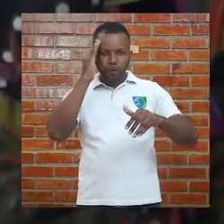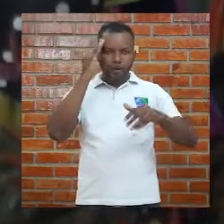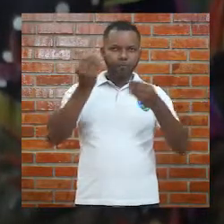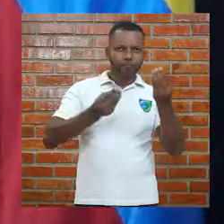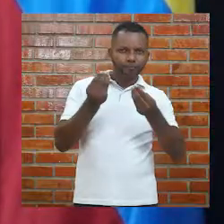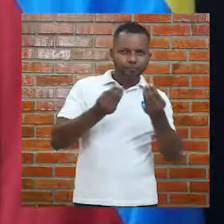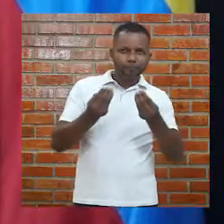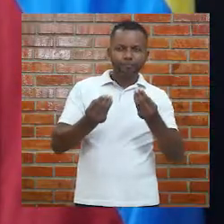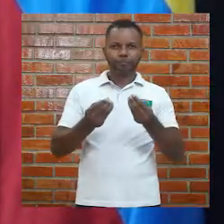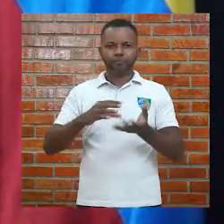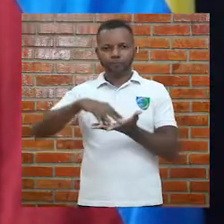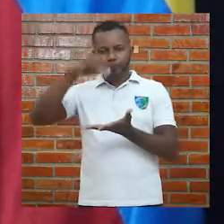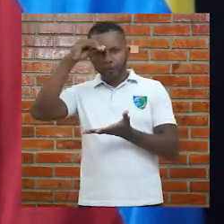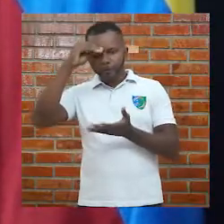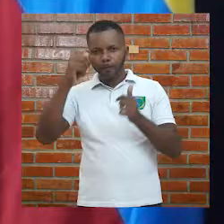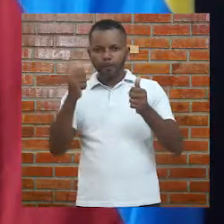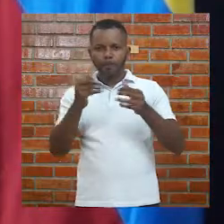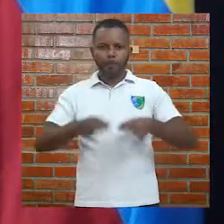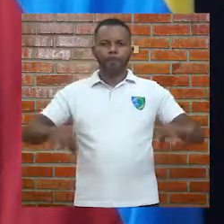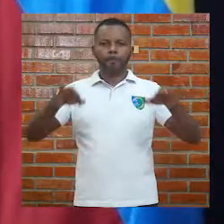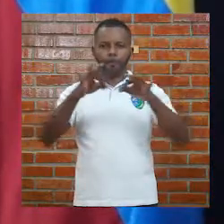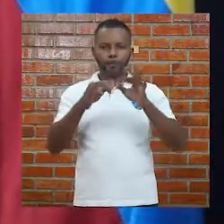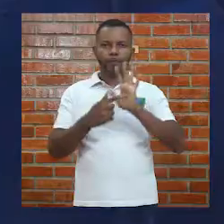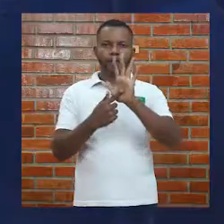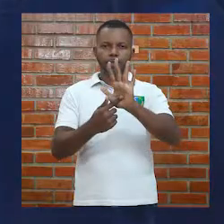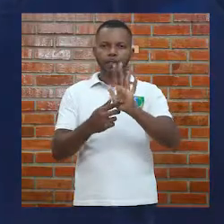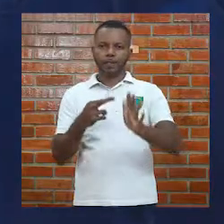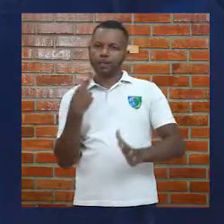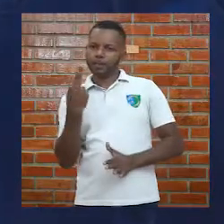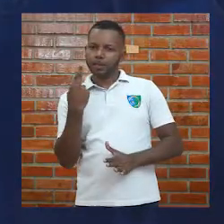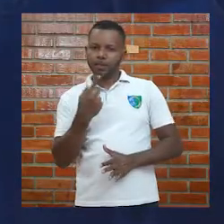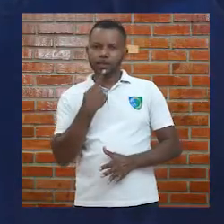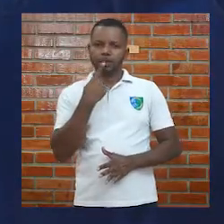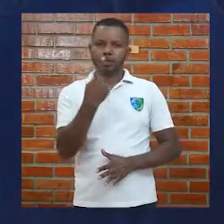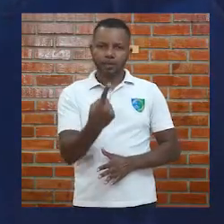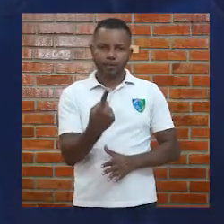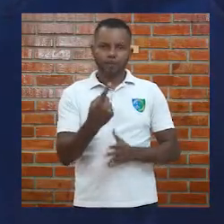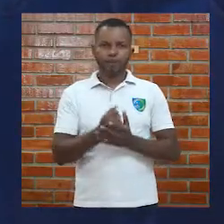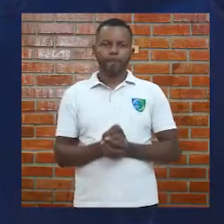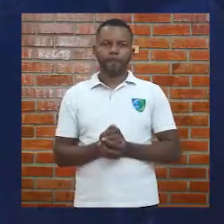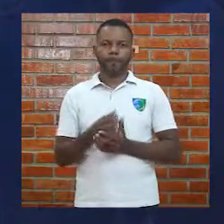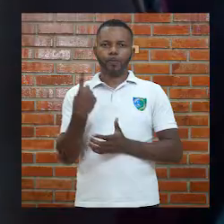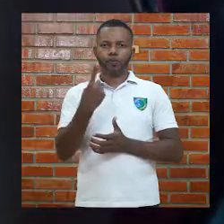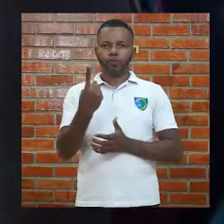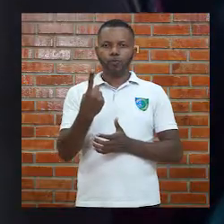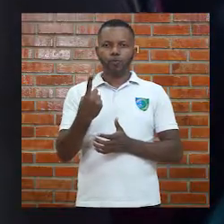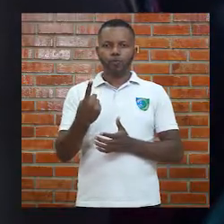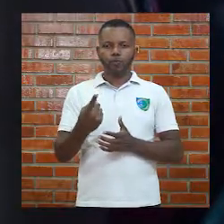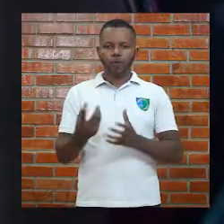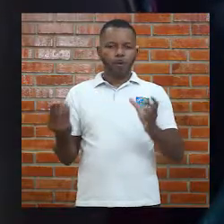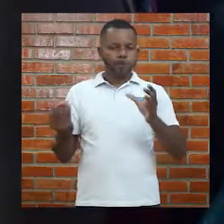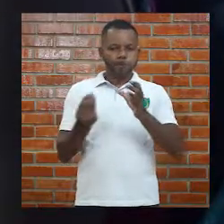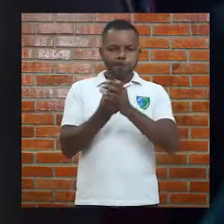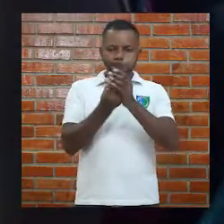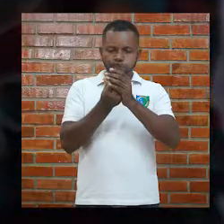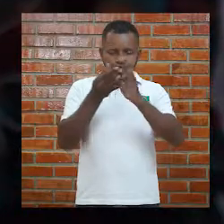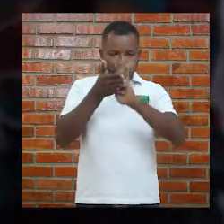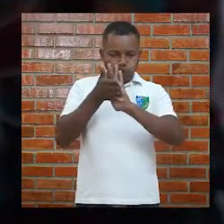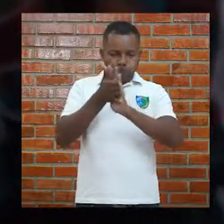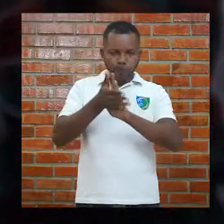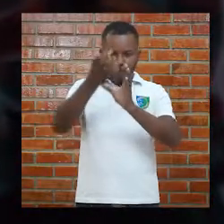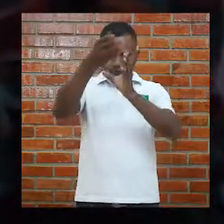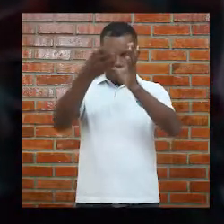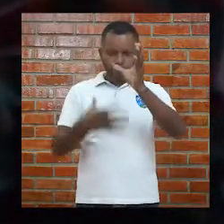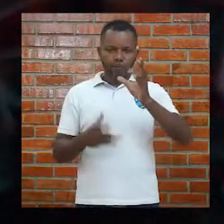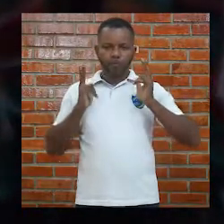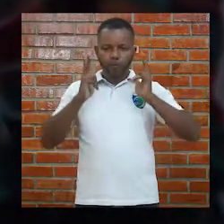es importante reivindicarlo. Es importante reivindicarlo no solamente por el contenido, sino también por